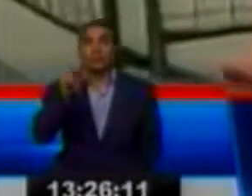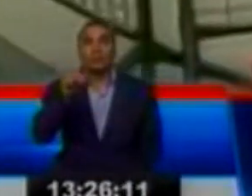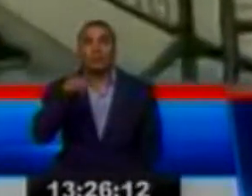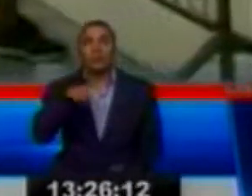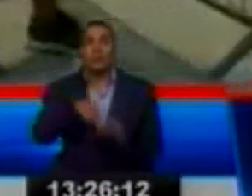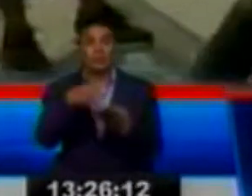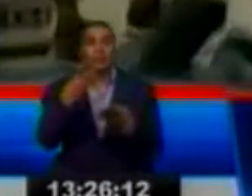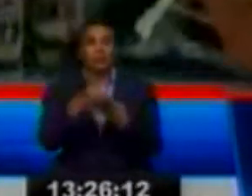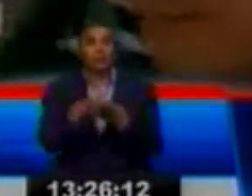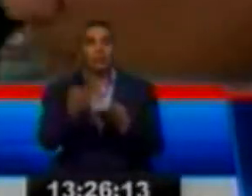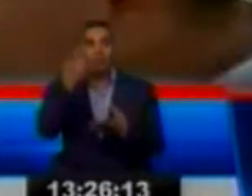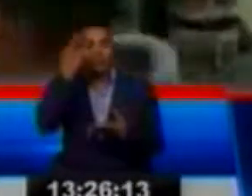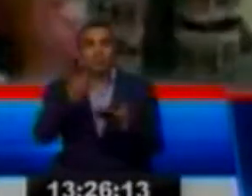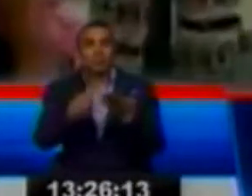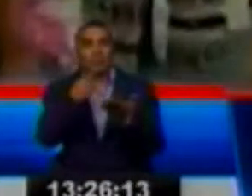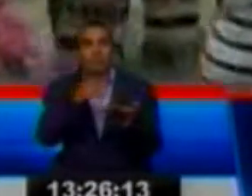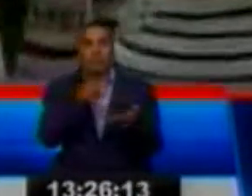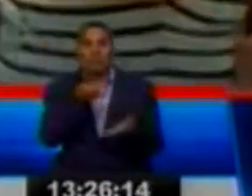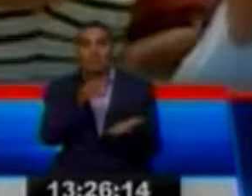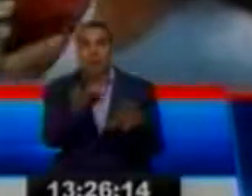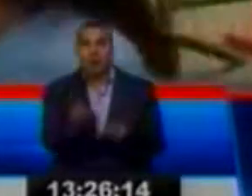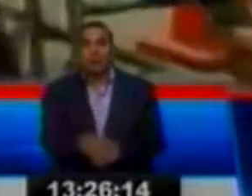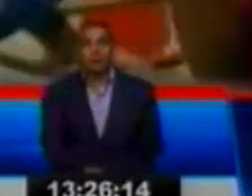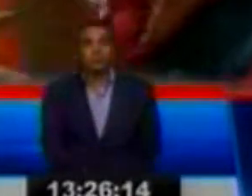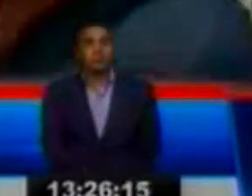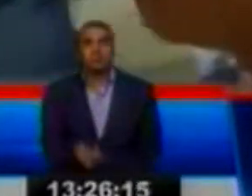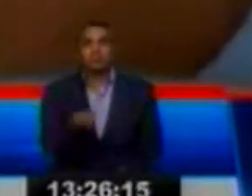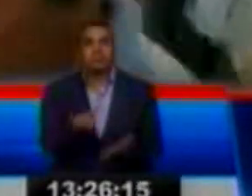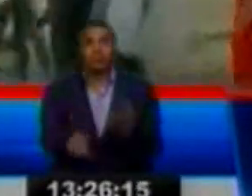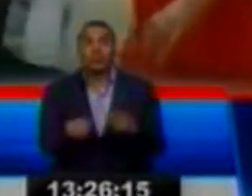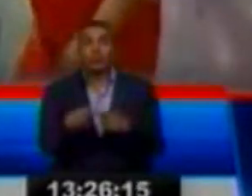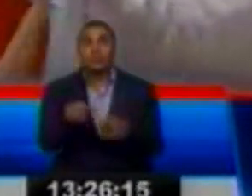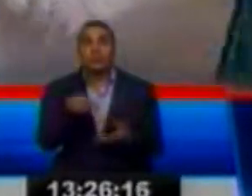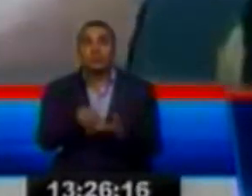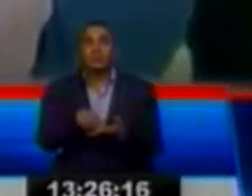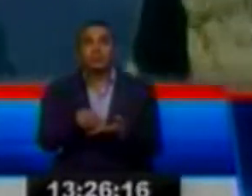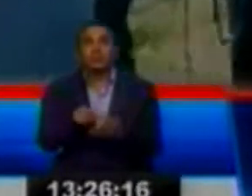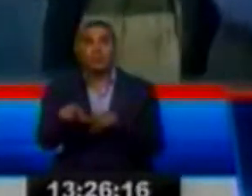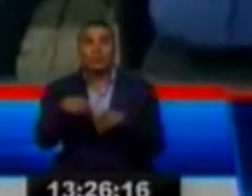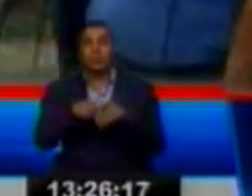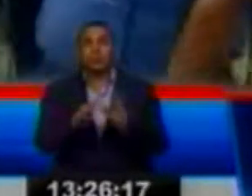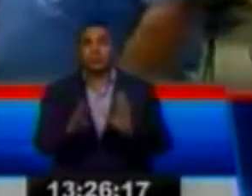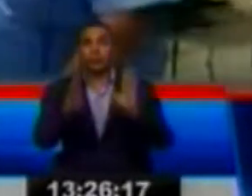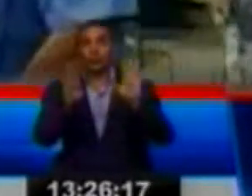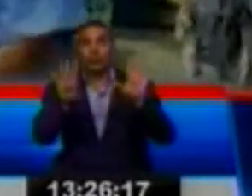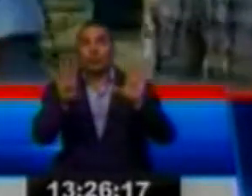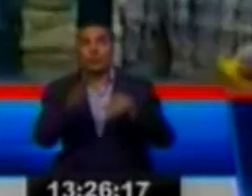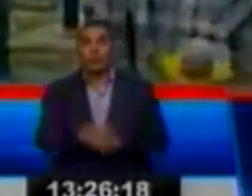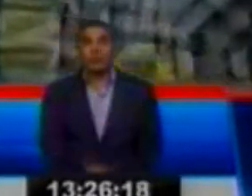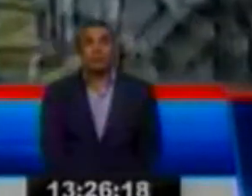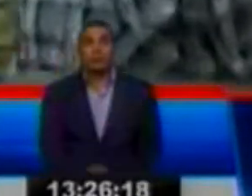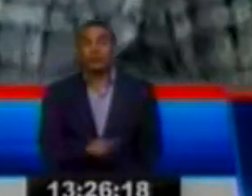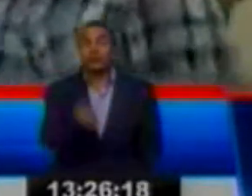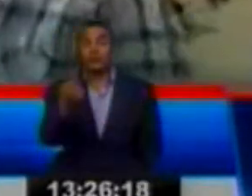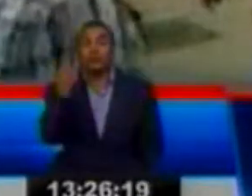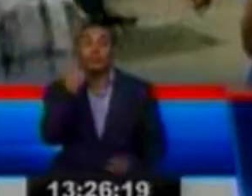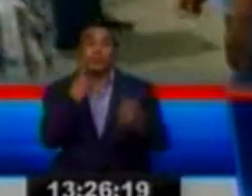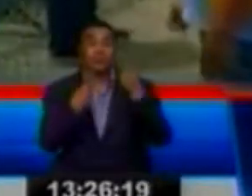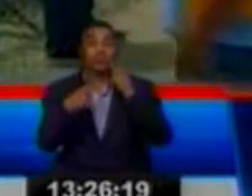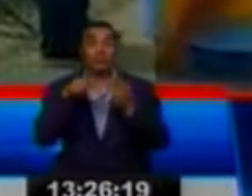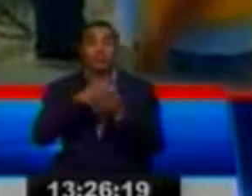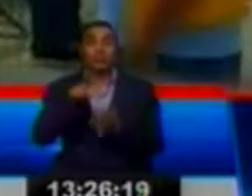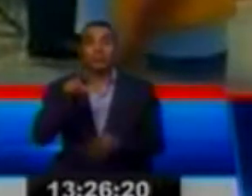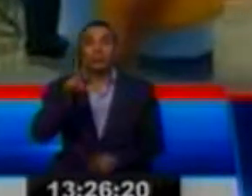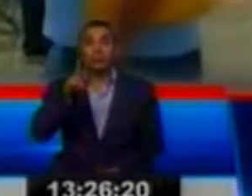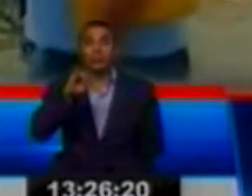una condena por asesinato. El hecho se registró en el pabellón 9. Otro de los heridos es Luis